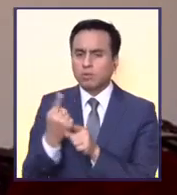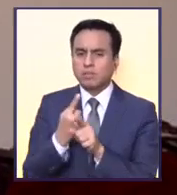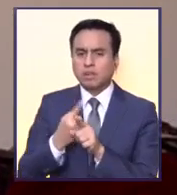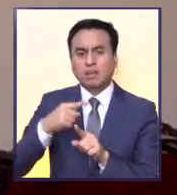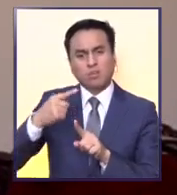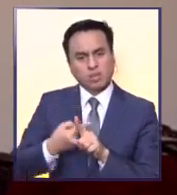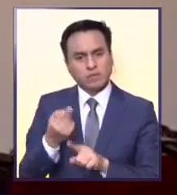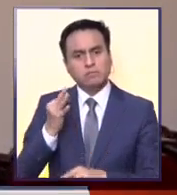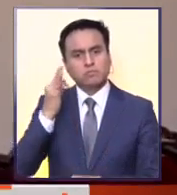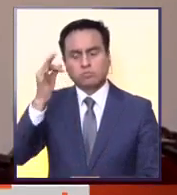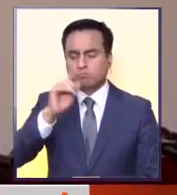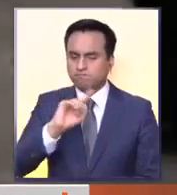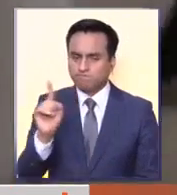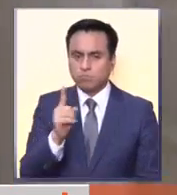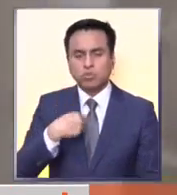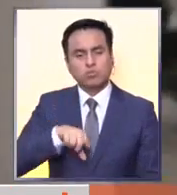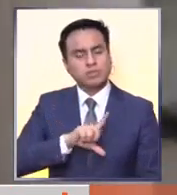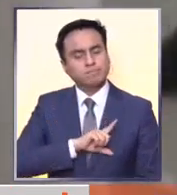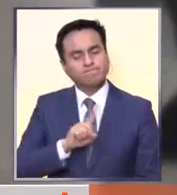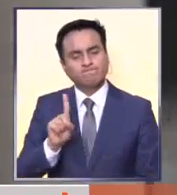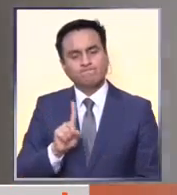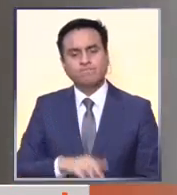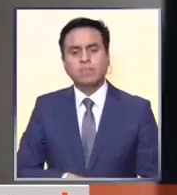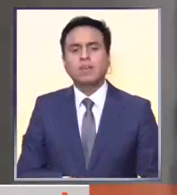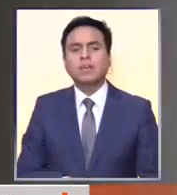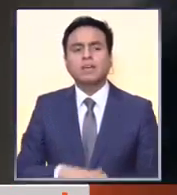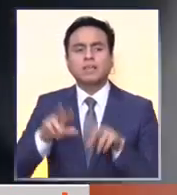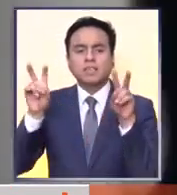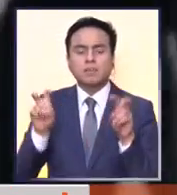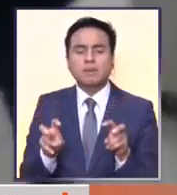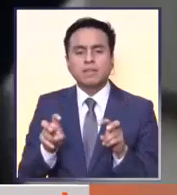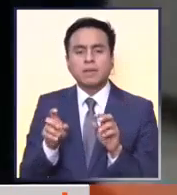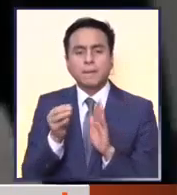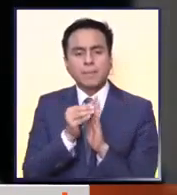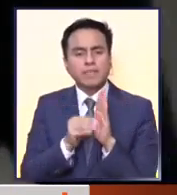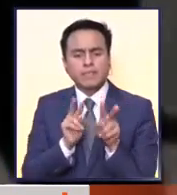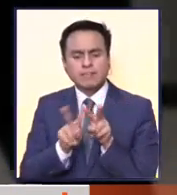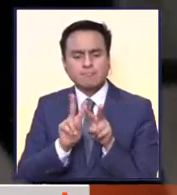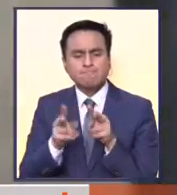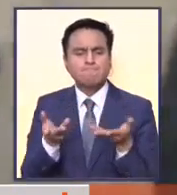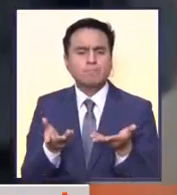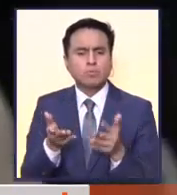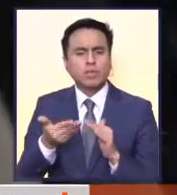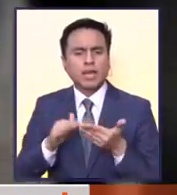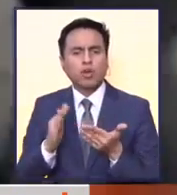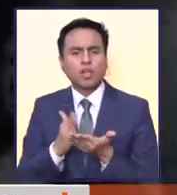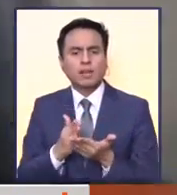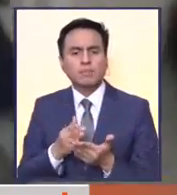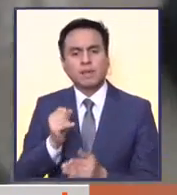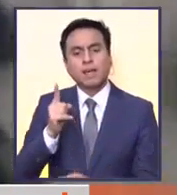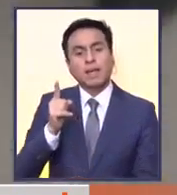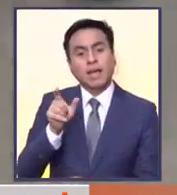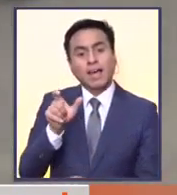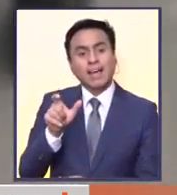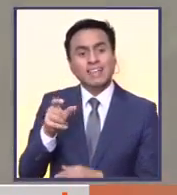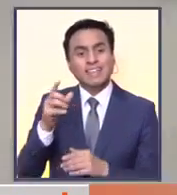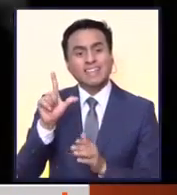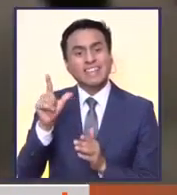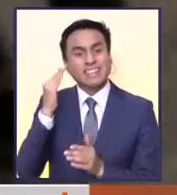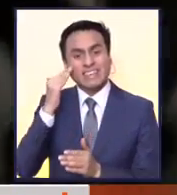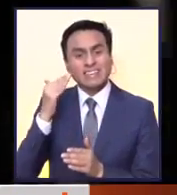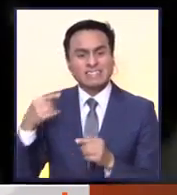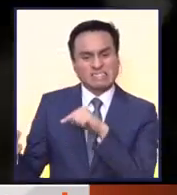vuelva a ocurrir en nuestro liceo sobre las medidas que tomó la comunidad escolar la primera fue suspender a las siete niñas